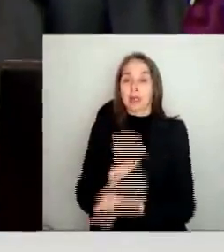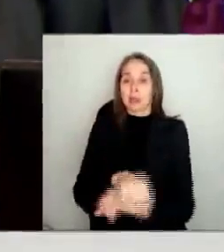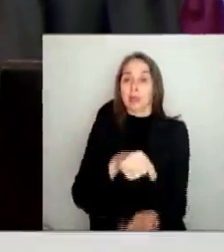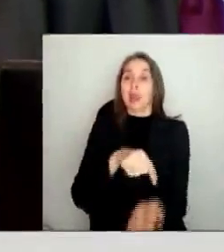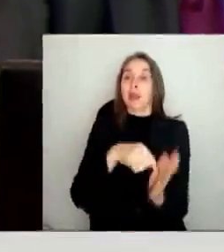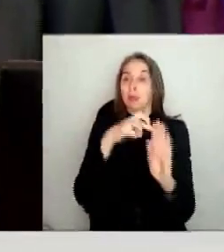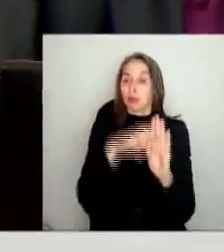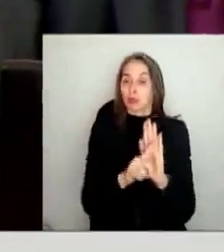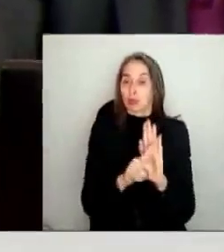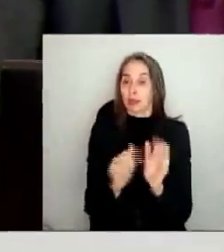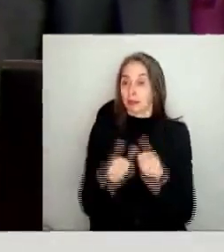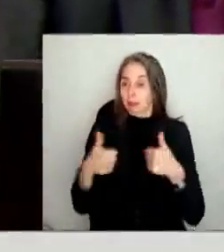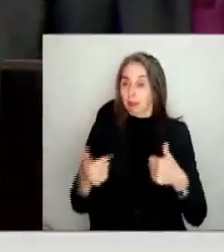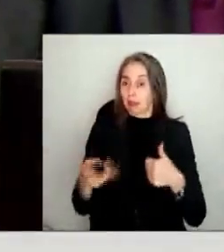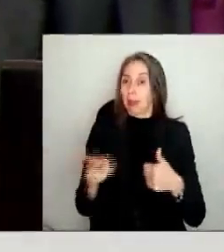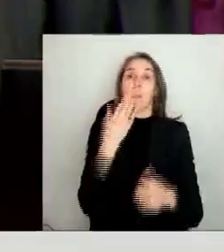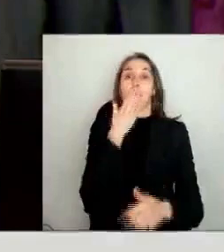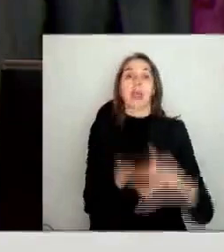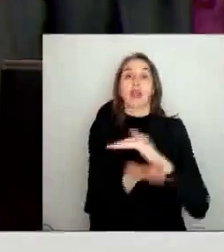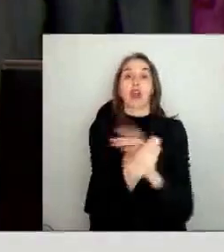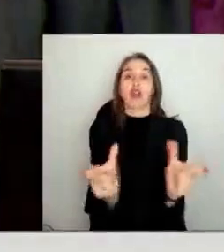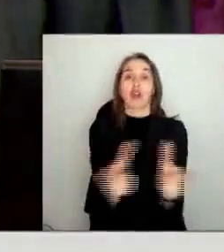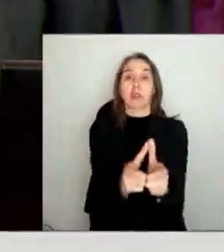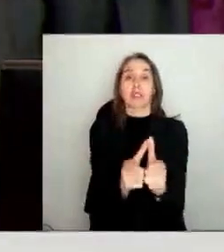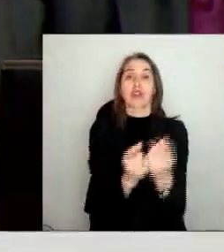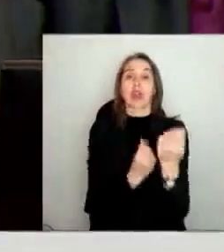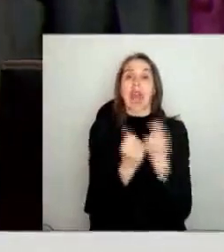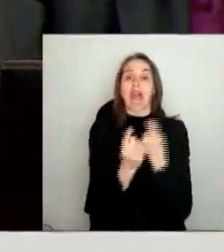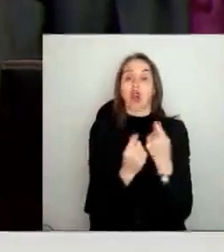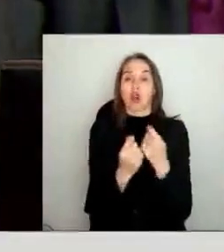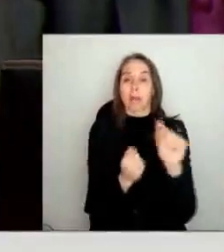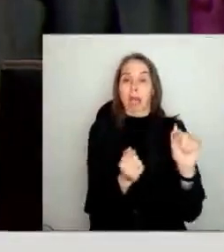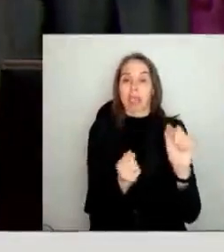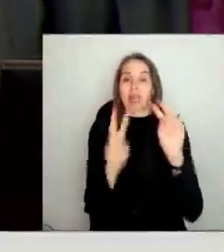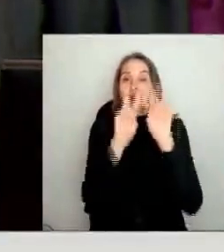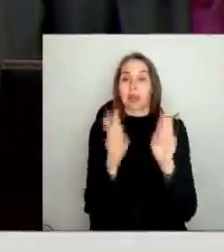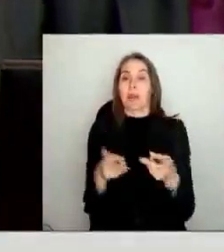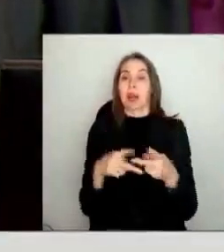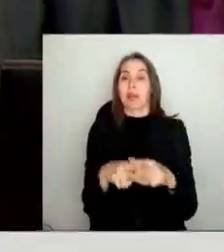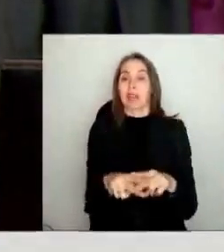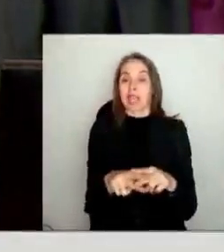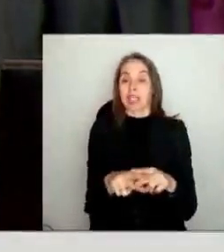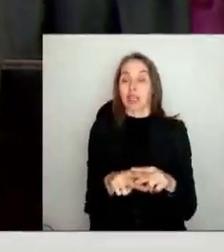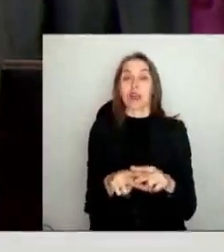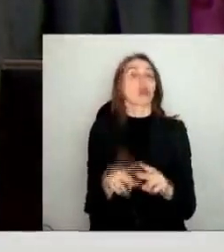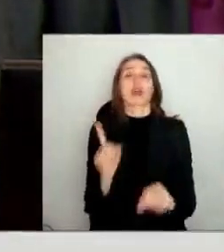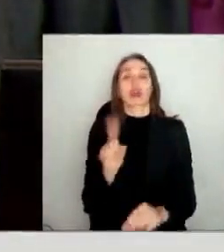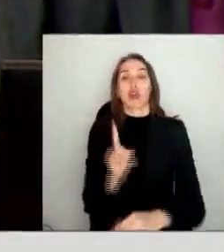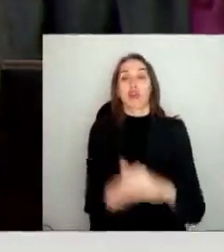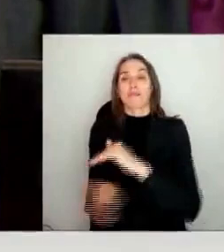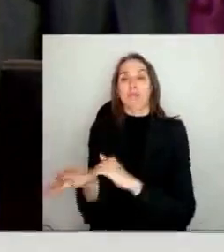la mejor comisión debiera ser la comisión de economía que es la que ve los temas técnicos que corresponde y no la comisión de